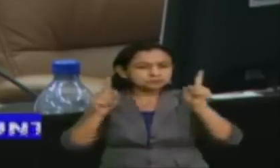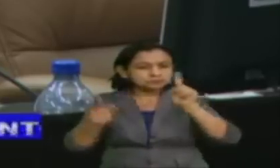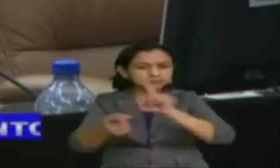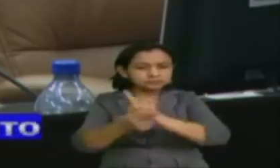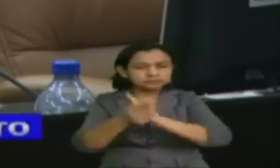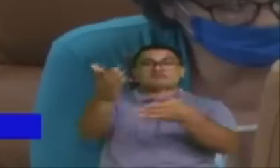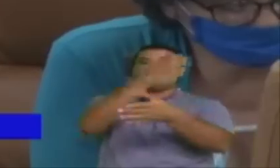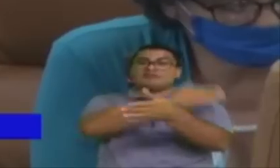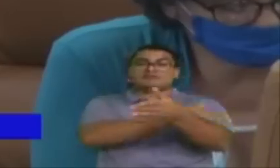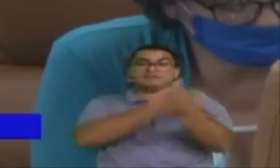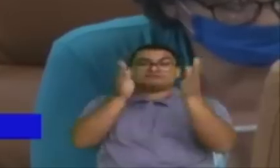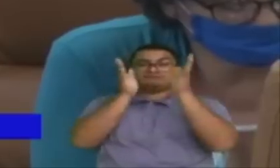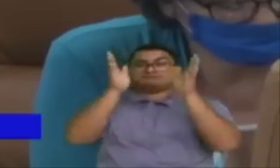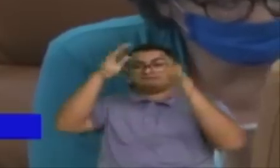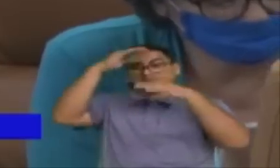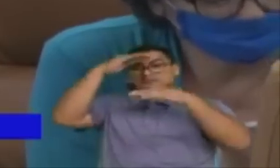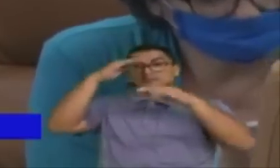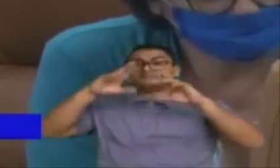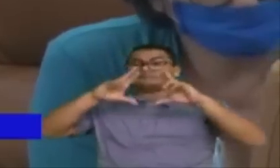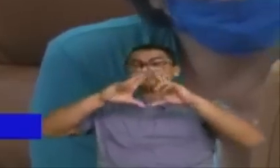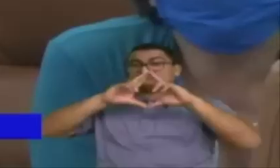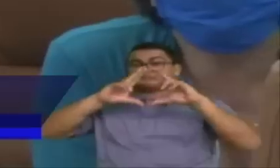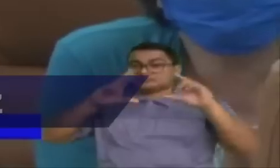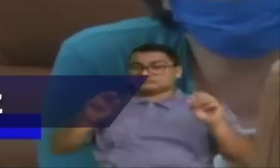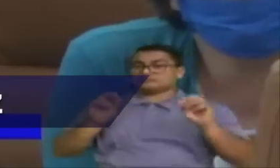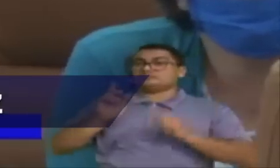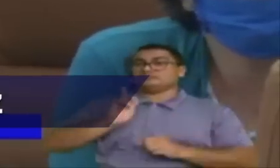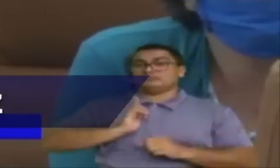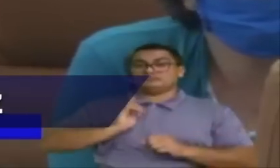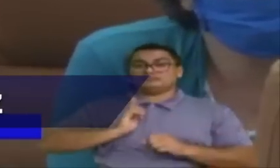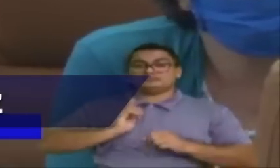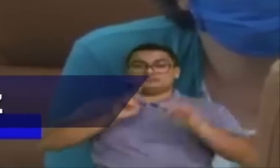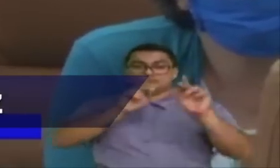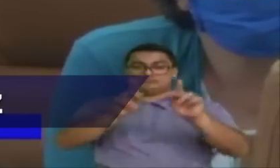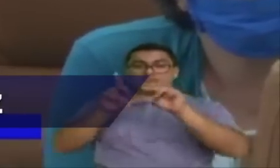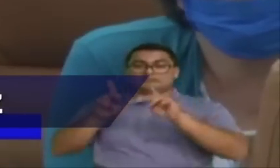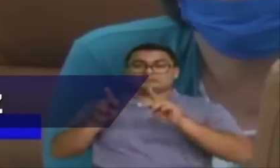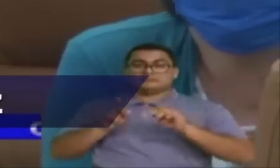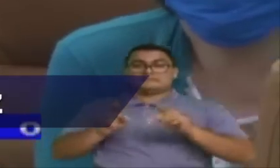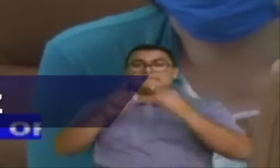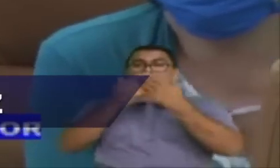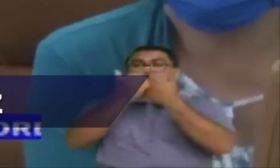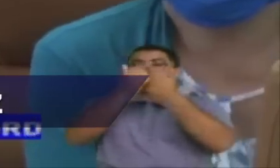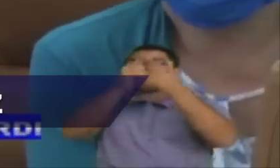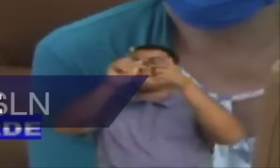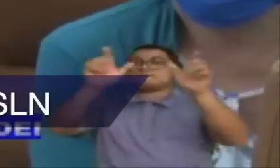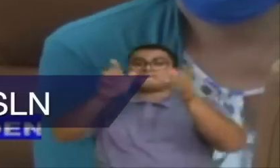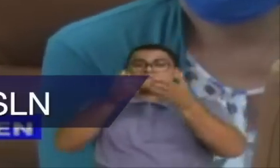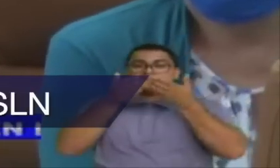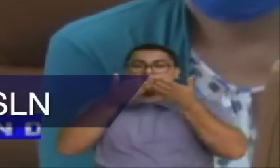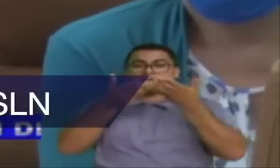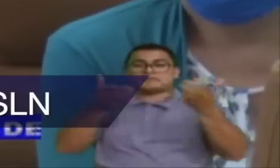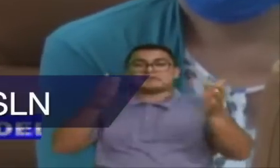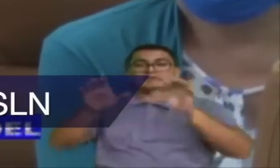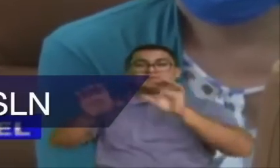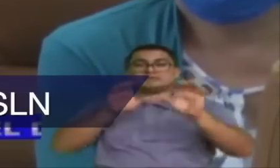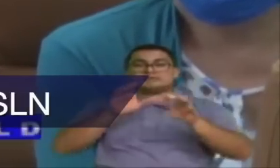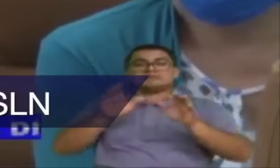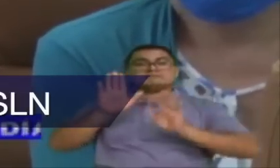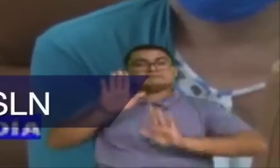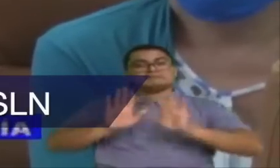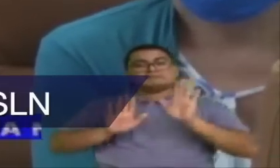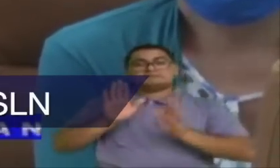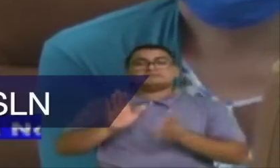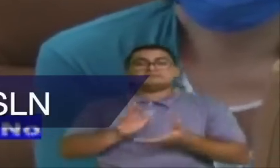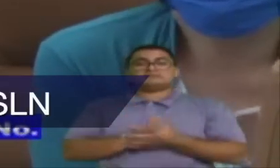y expresión. En Nicaragua existe la libertad de información, comunicación y expresión.